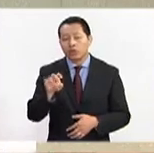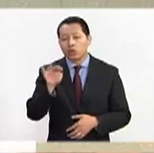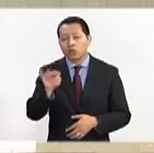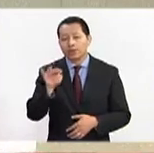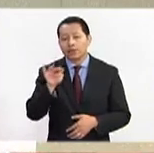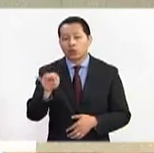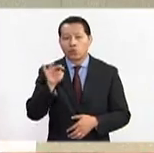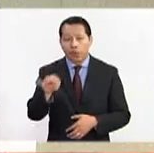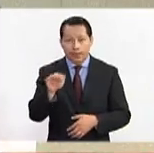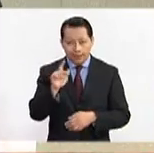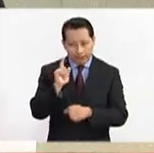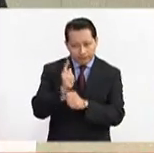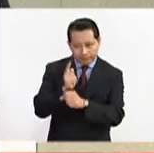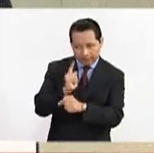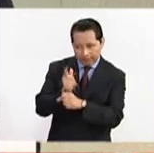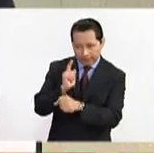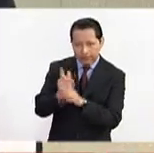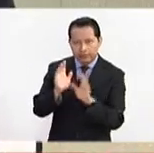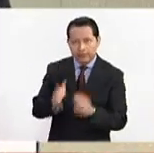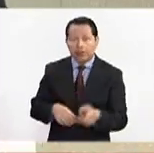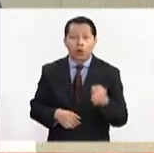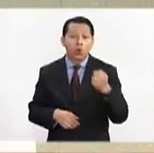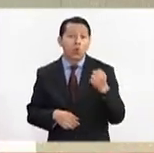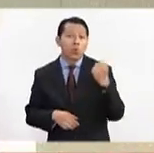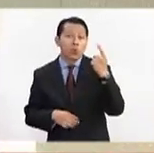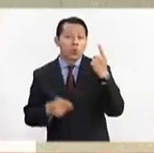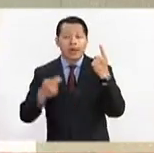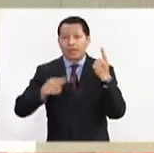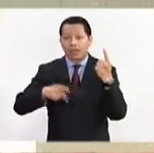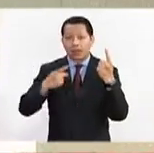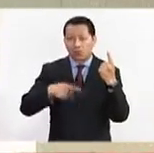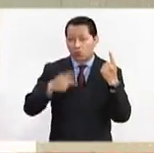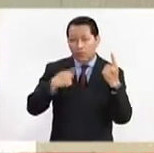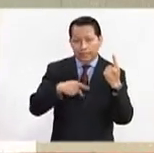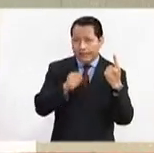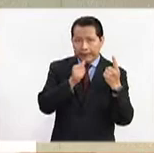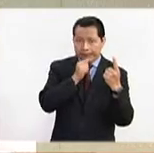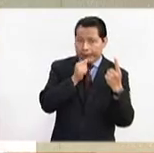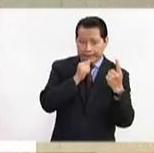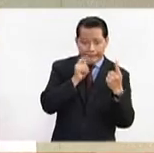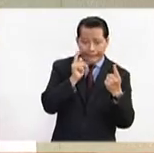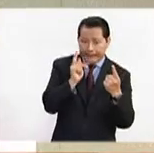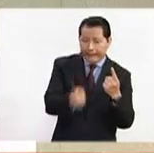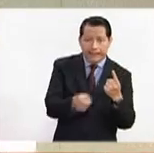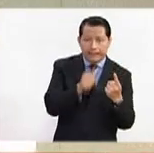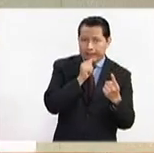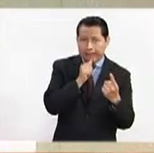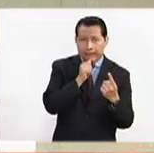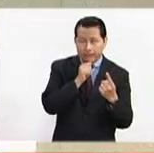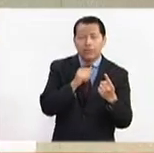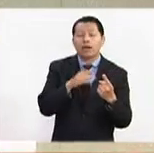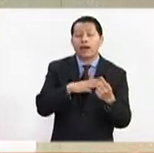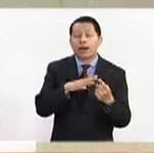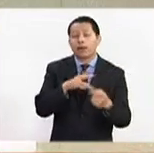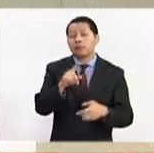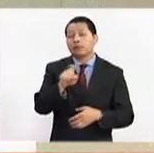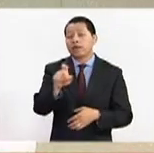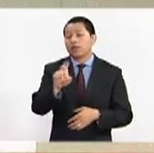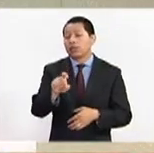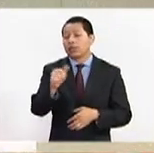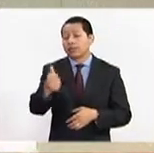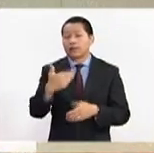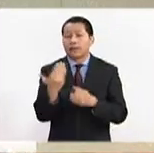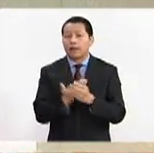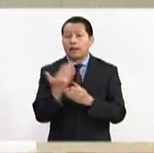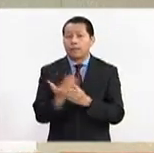219 identificados, solo una persona sin identificar. Tenemos ahora 136